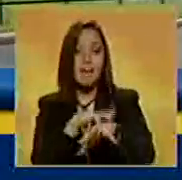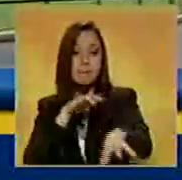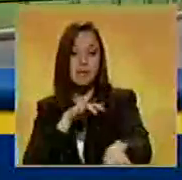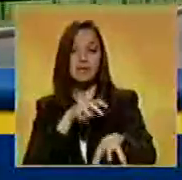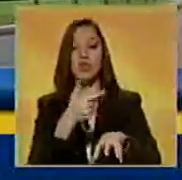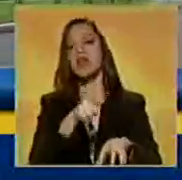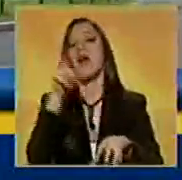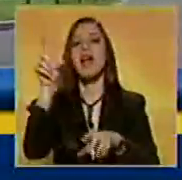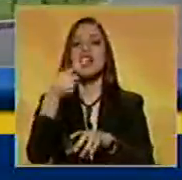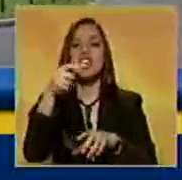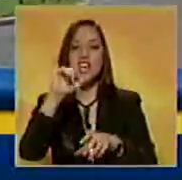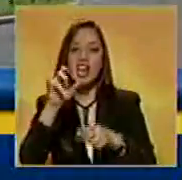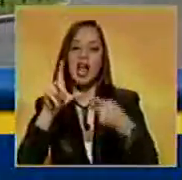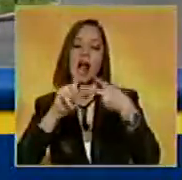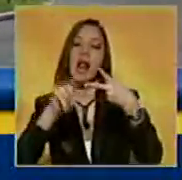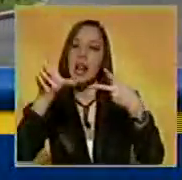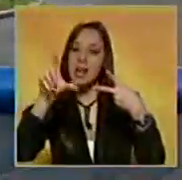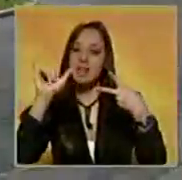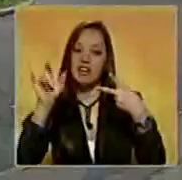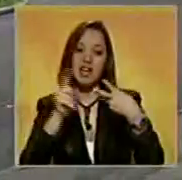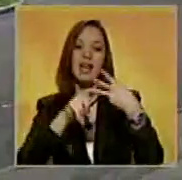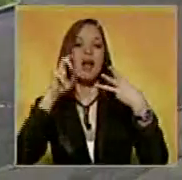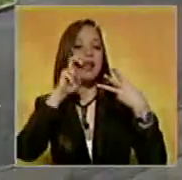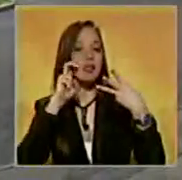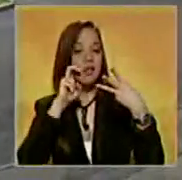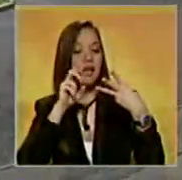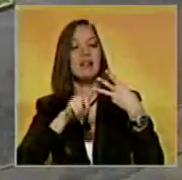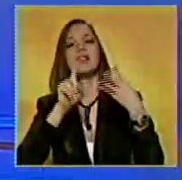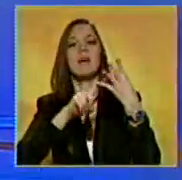ellas en Guinea Liberia Nigeria y Sierra Leona